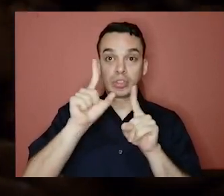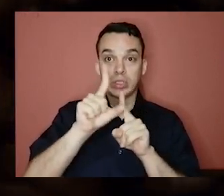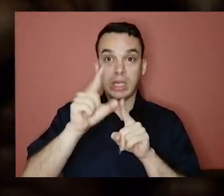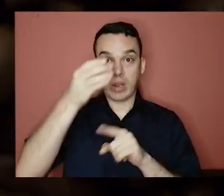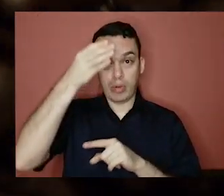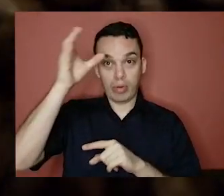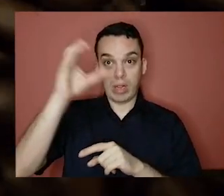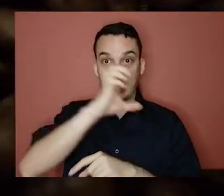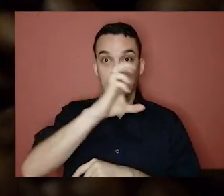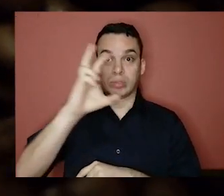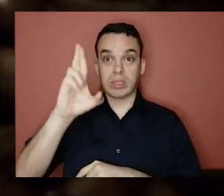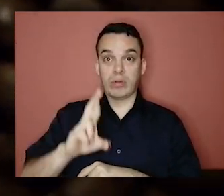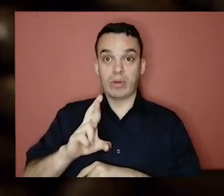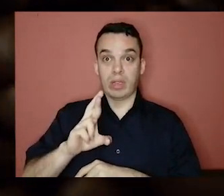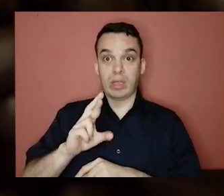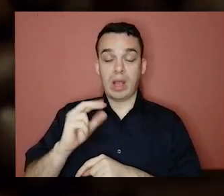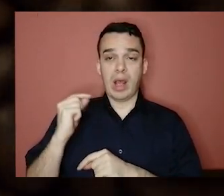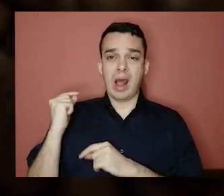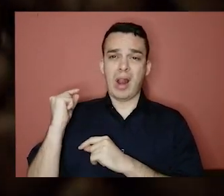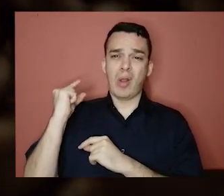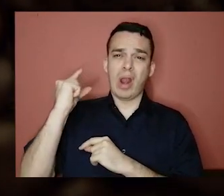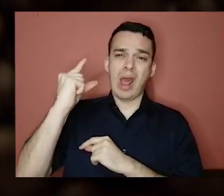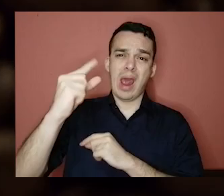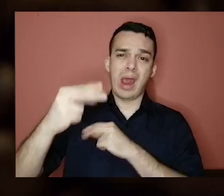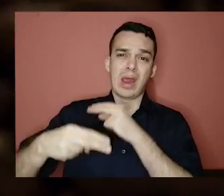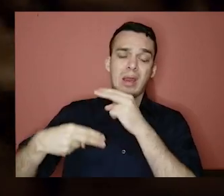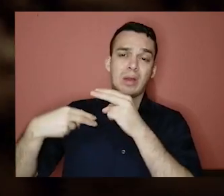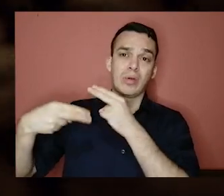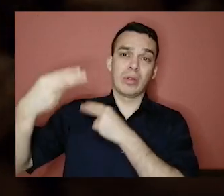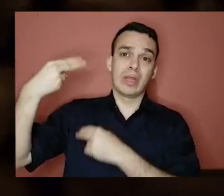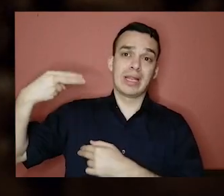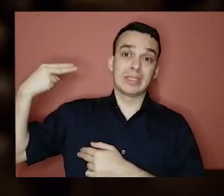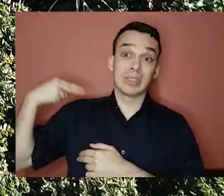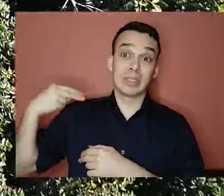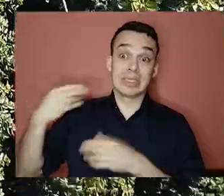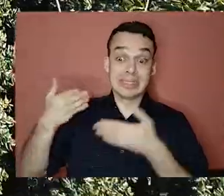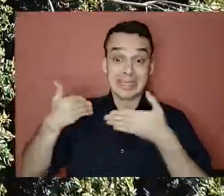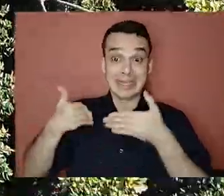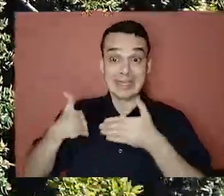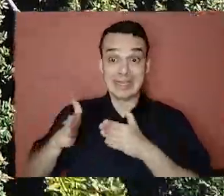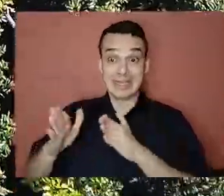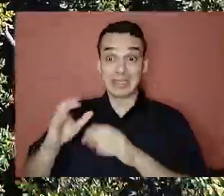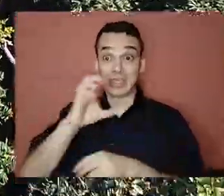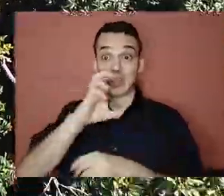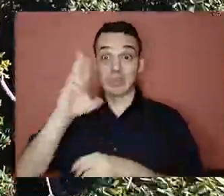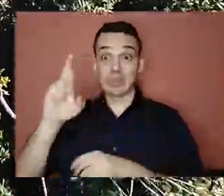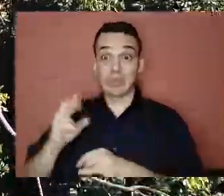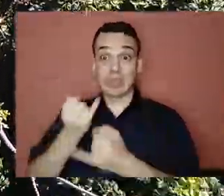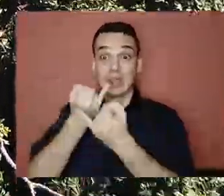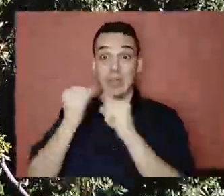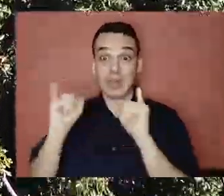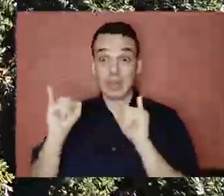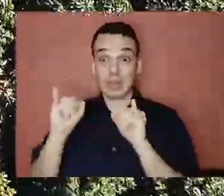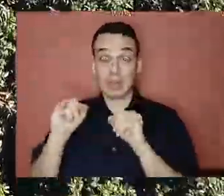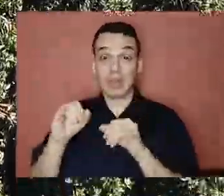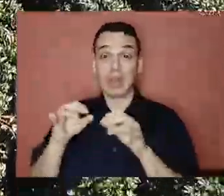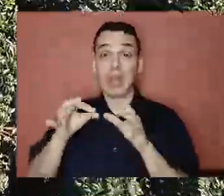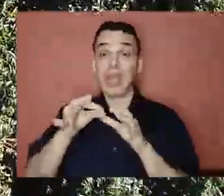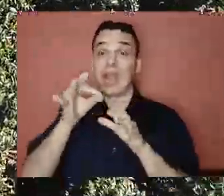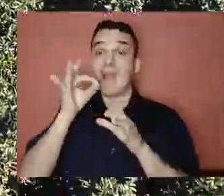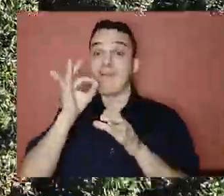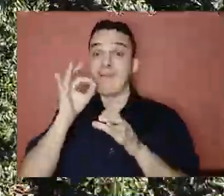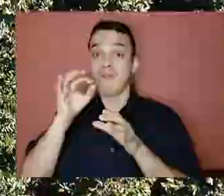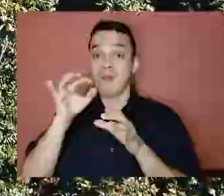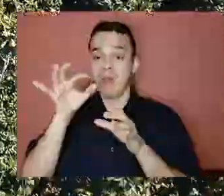económico, social y cultural de Costa Rica a lo largo de su historia. Casi desde el nacimiento del país como nación